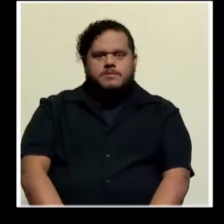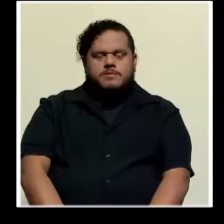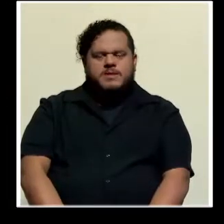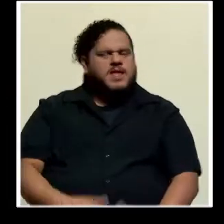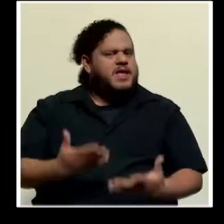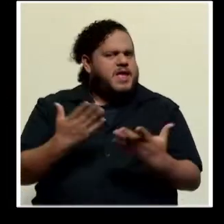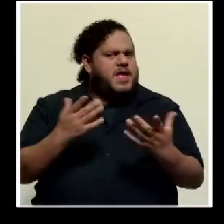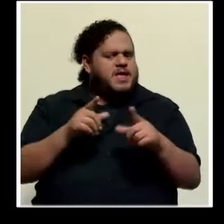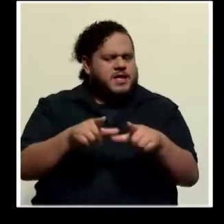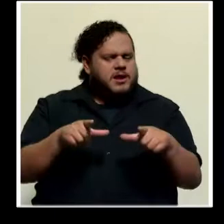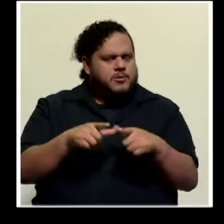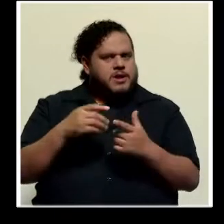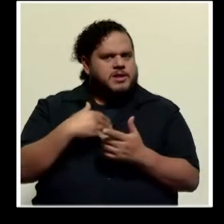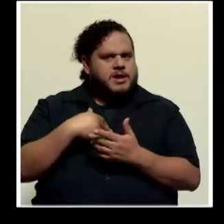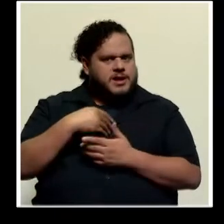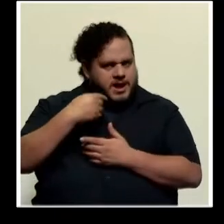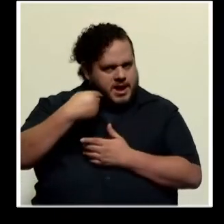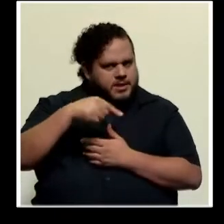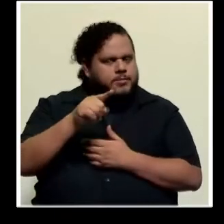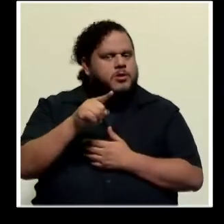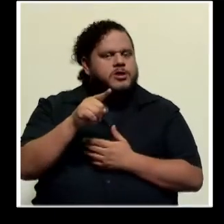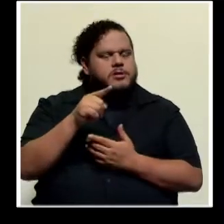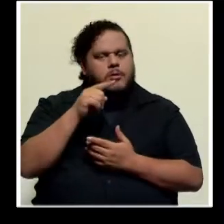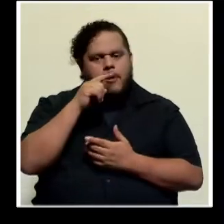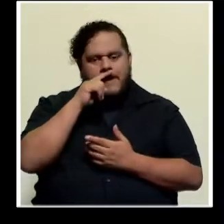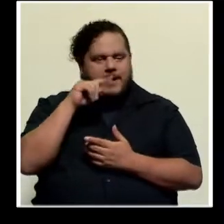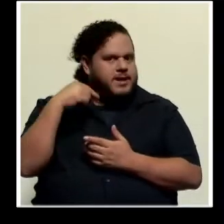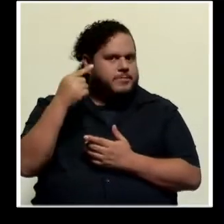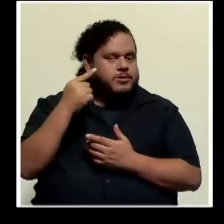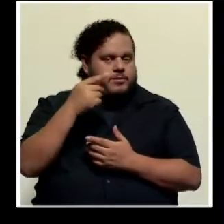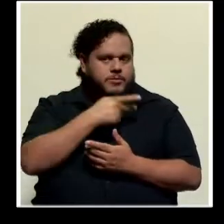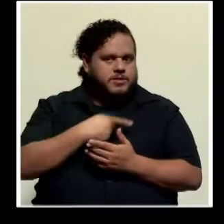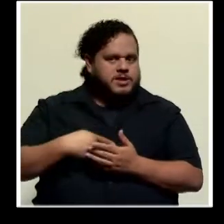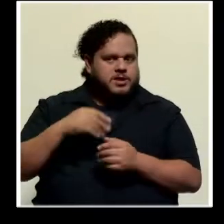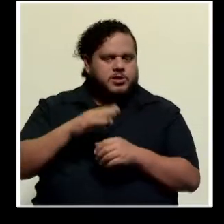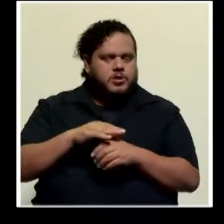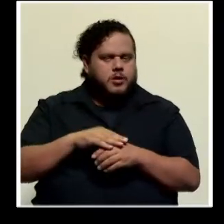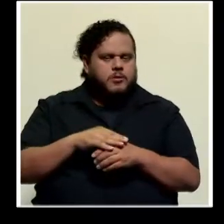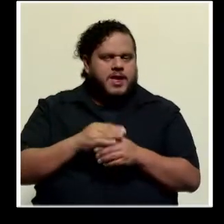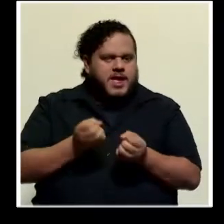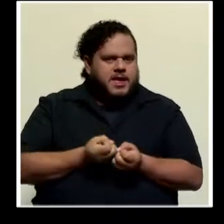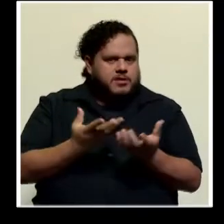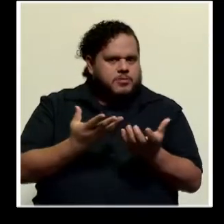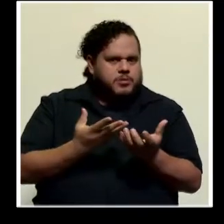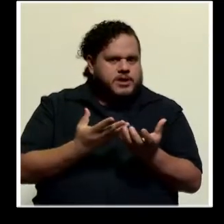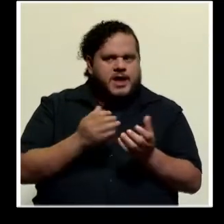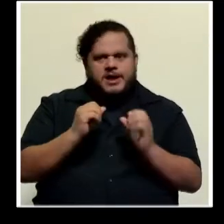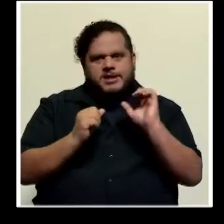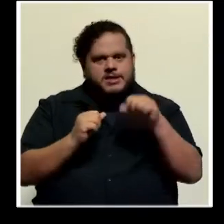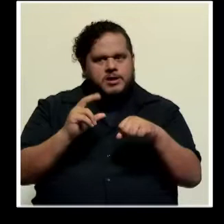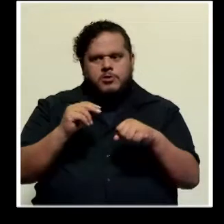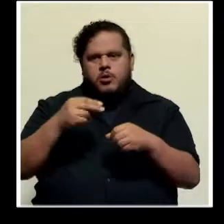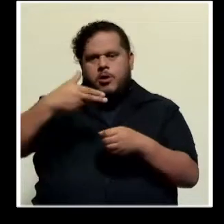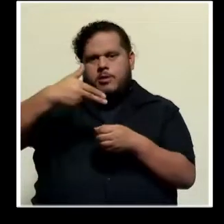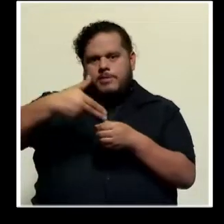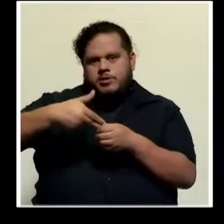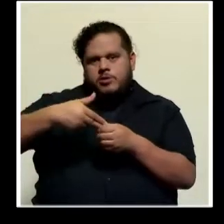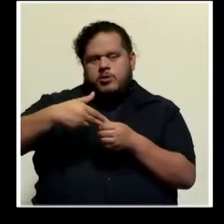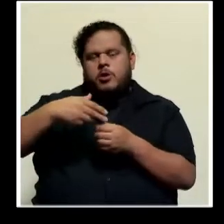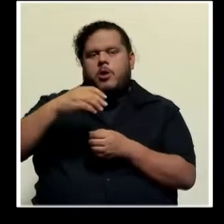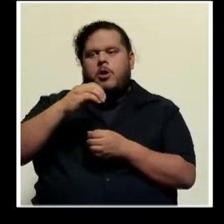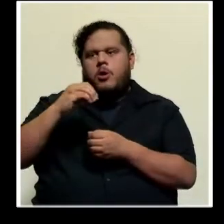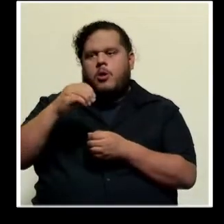¿Qué posición tendrá el próximo presidente o presidenta sobre explotar o no petróleo y gas en Costa